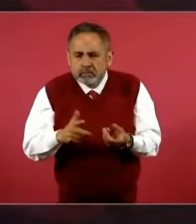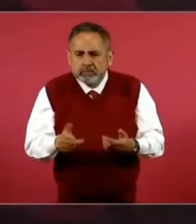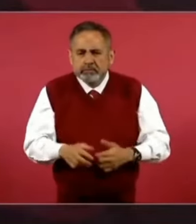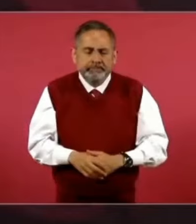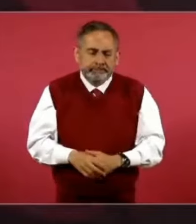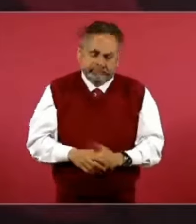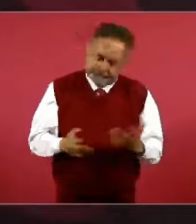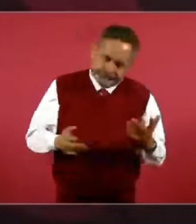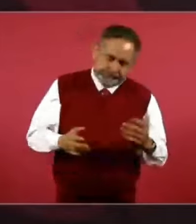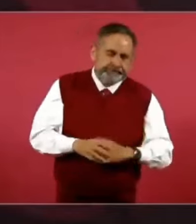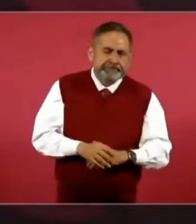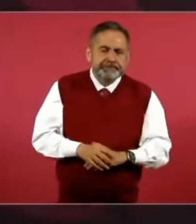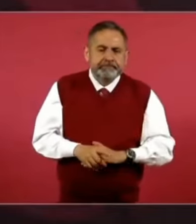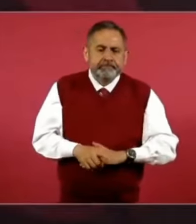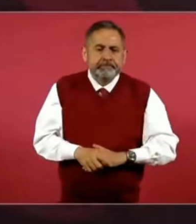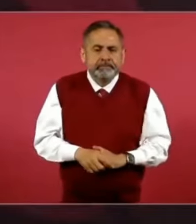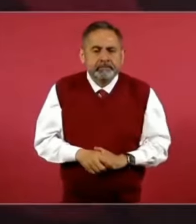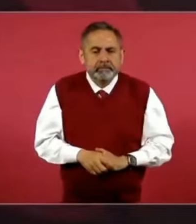Entonces,